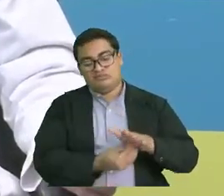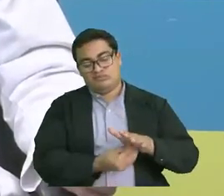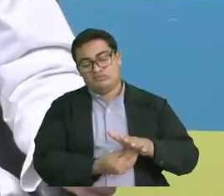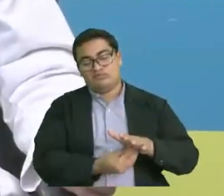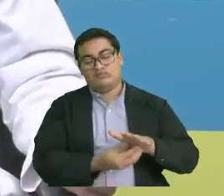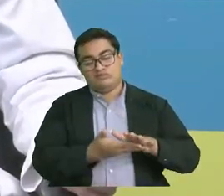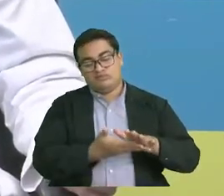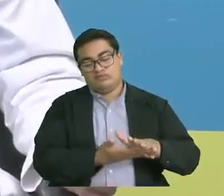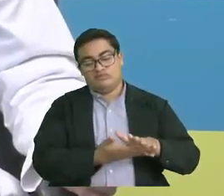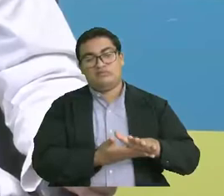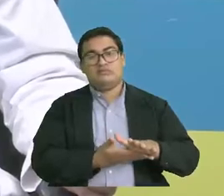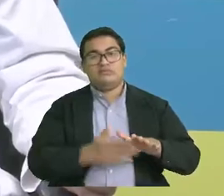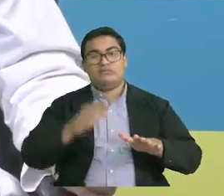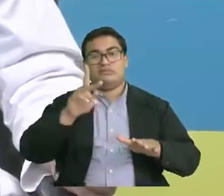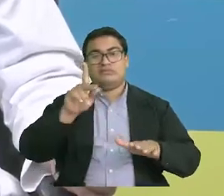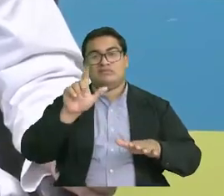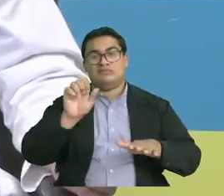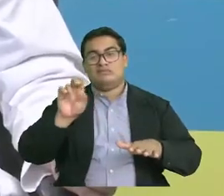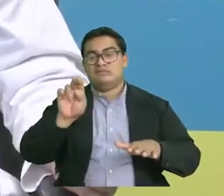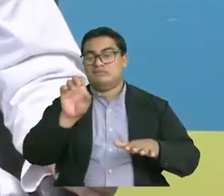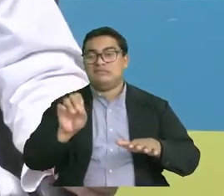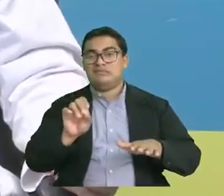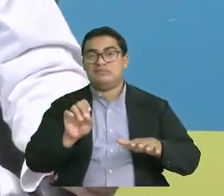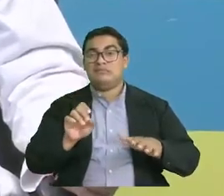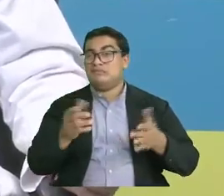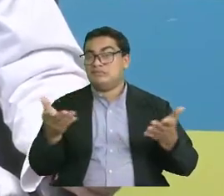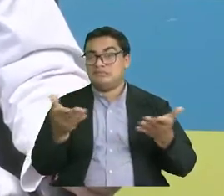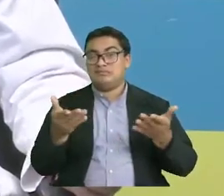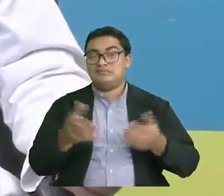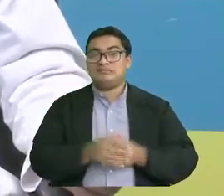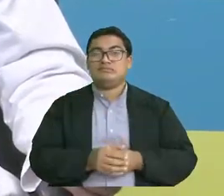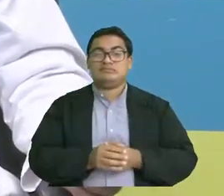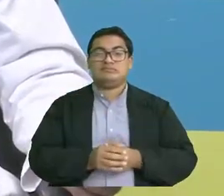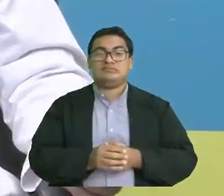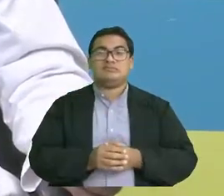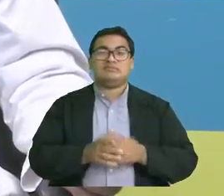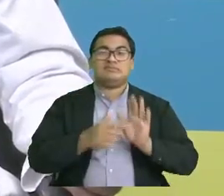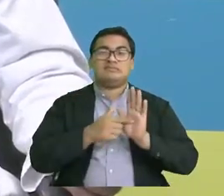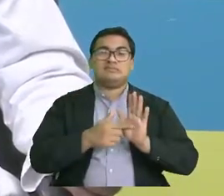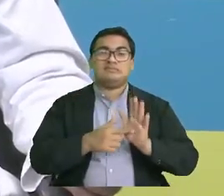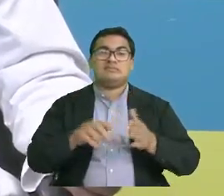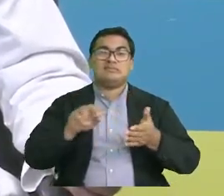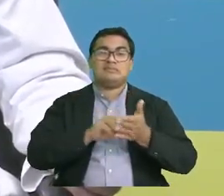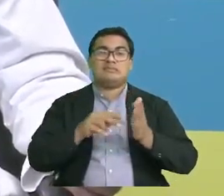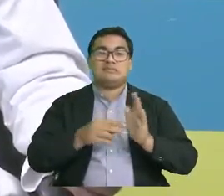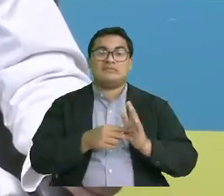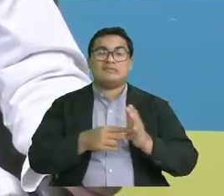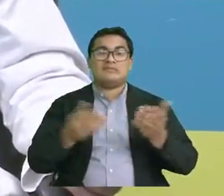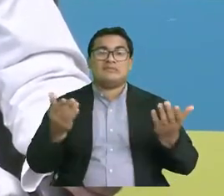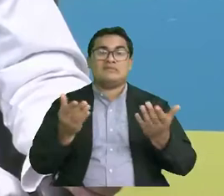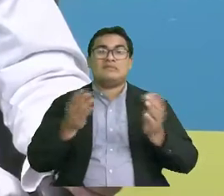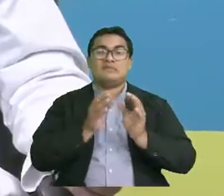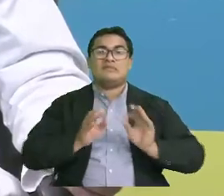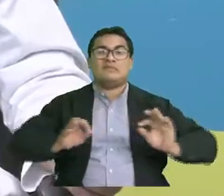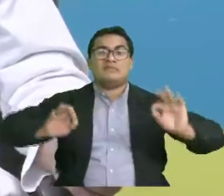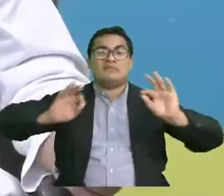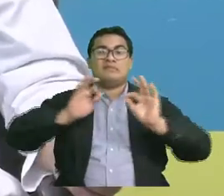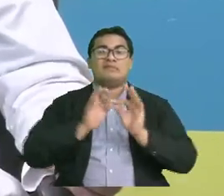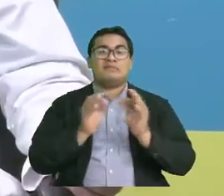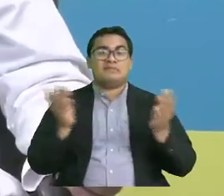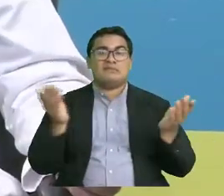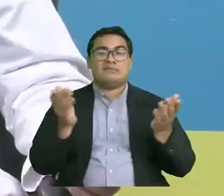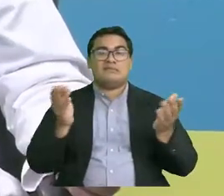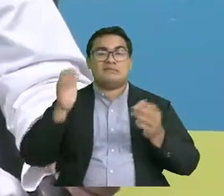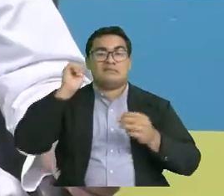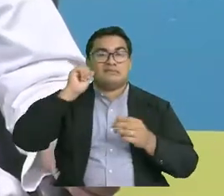pie se haga una flexión plantar. Entonces, la disfunción de este músculo es la principal causa en el adulto.